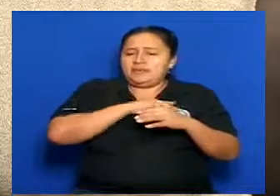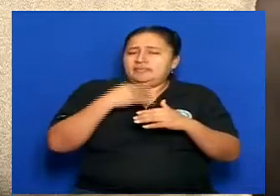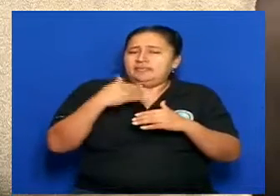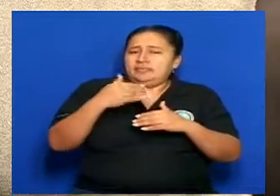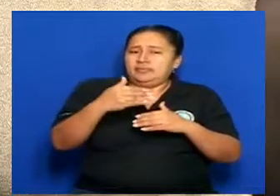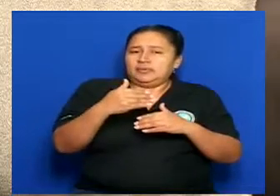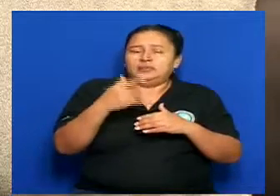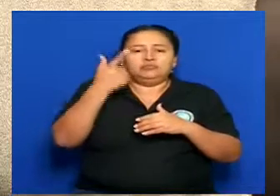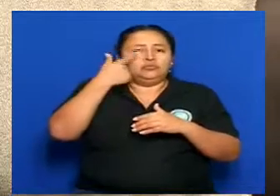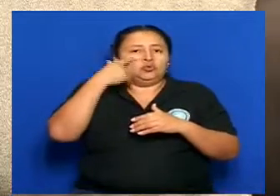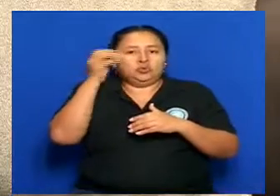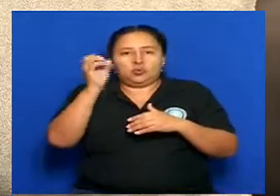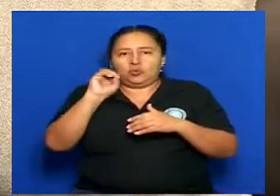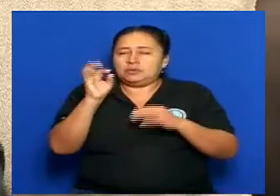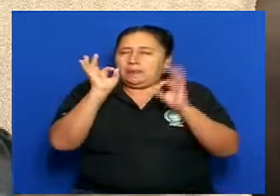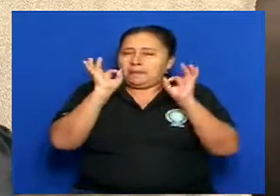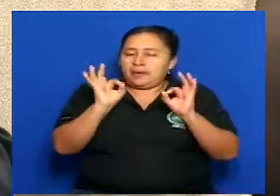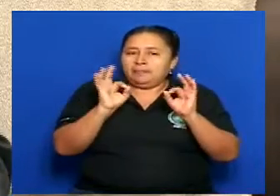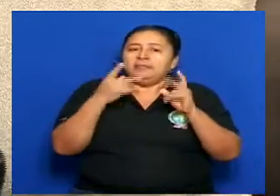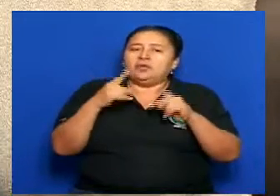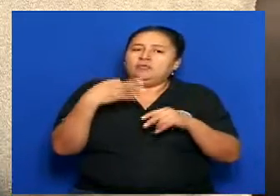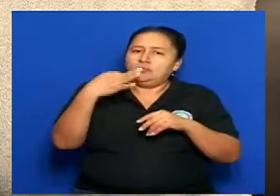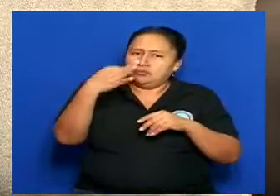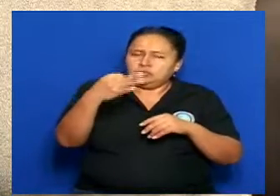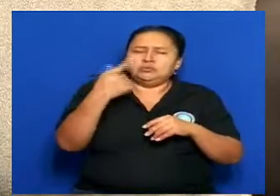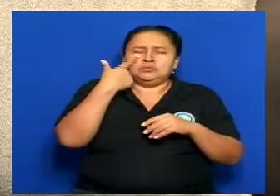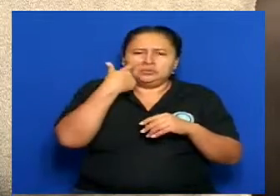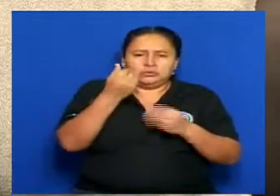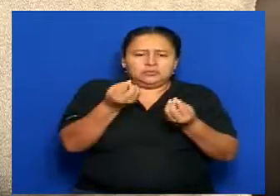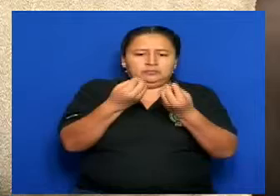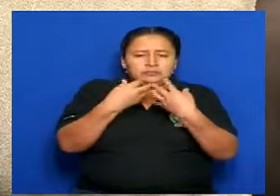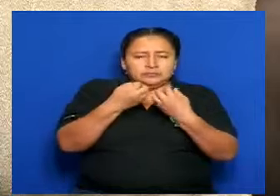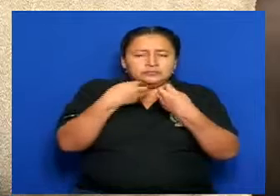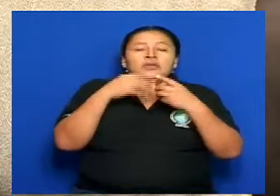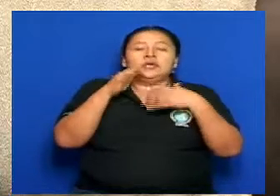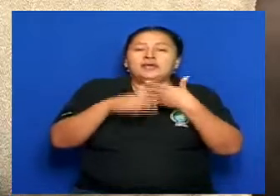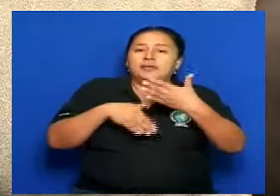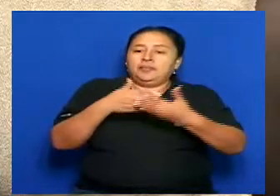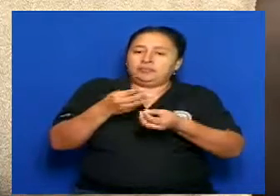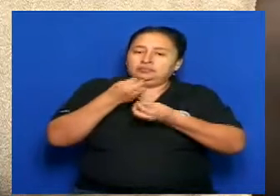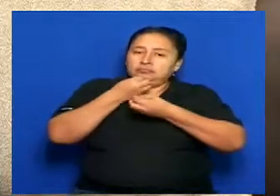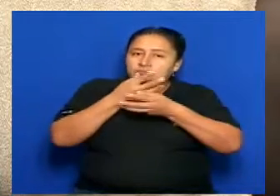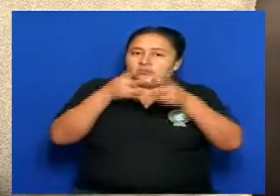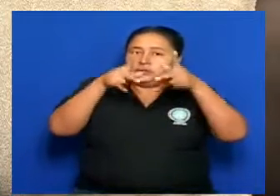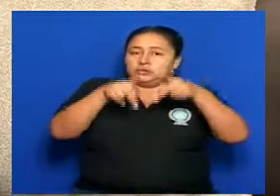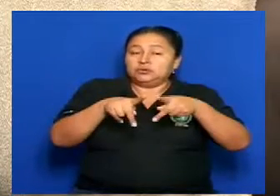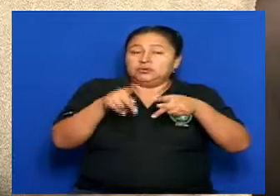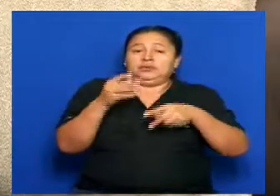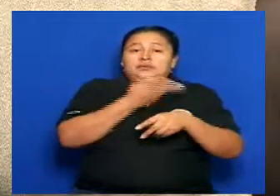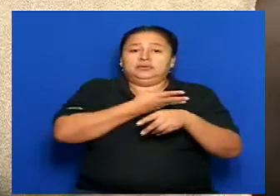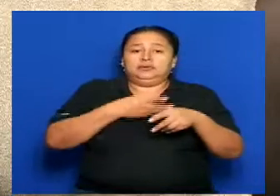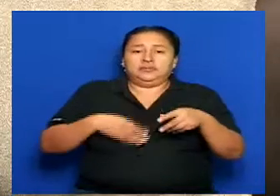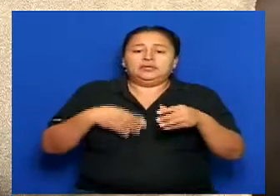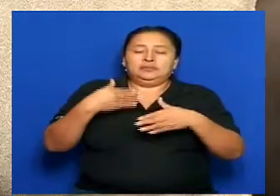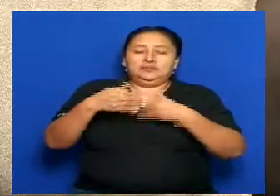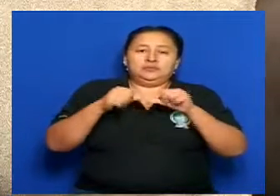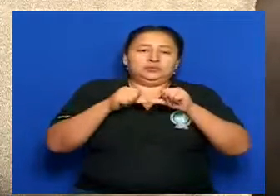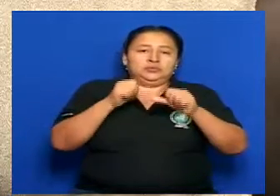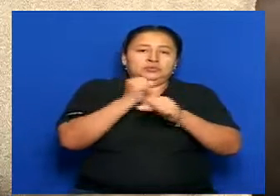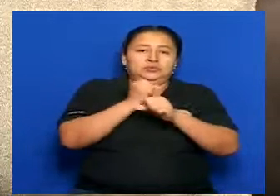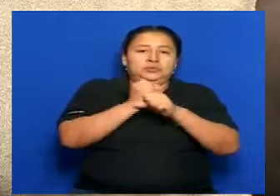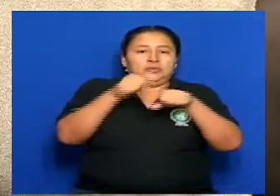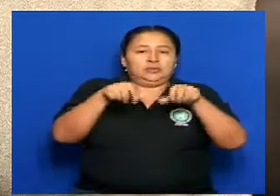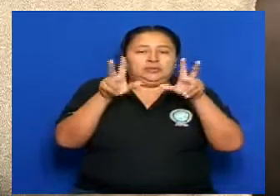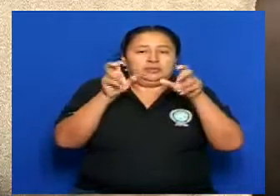pero en los próximos meses estaremos conociendo y estaremos platicando con esta gente de españa que ha venido trabajando sobre esos